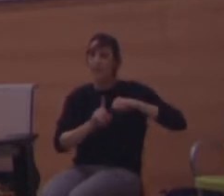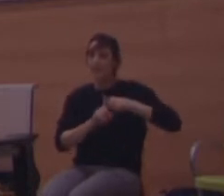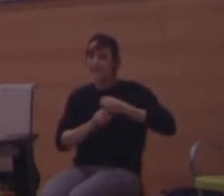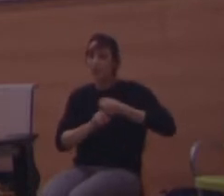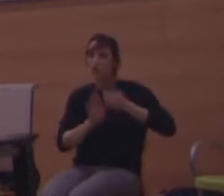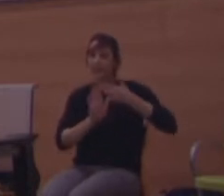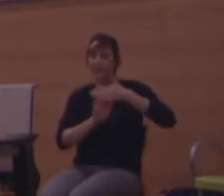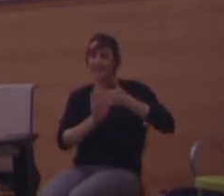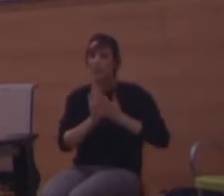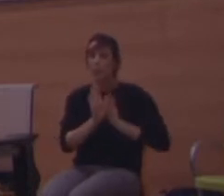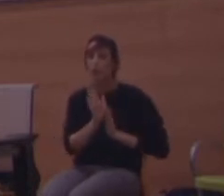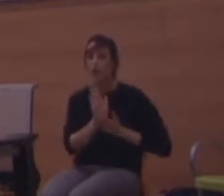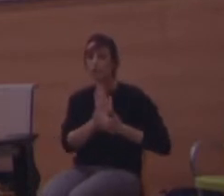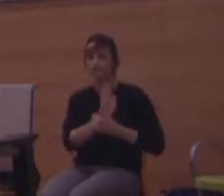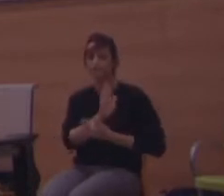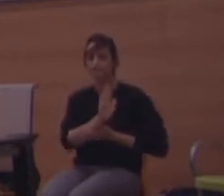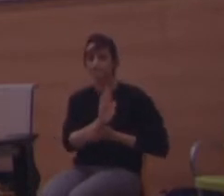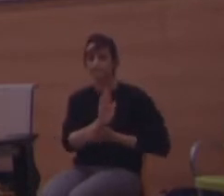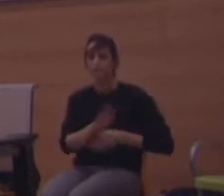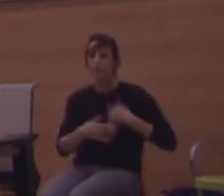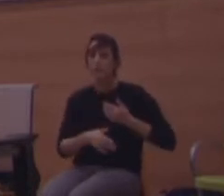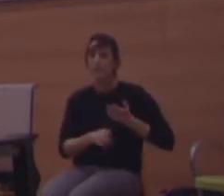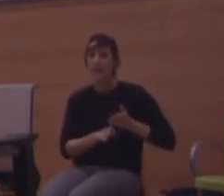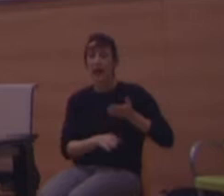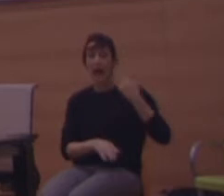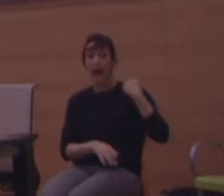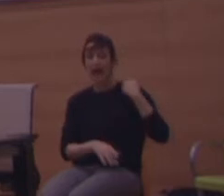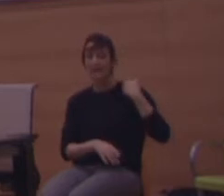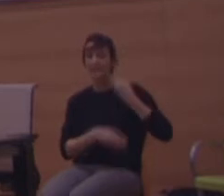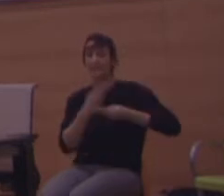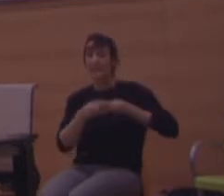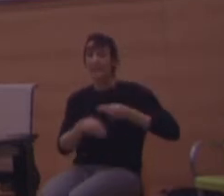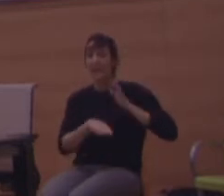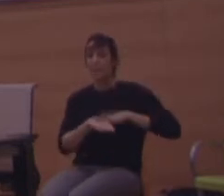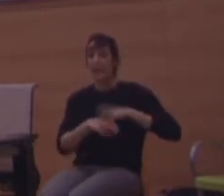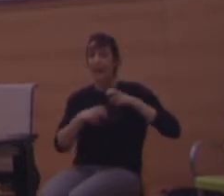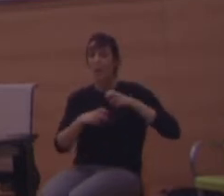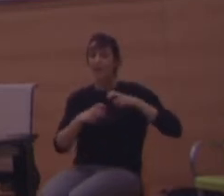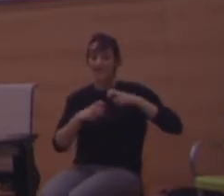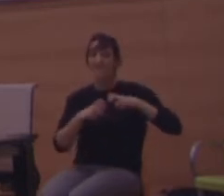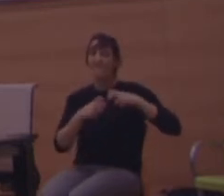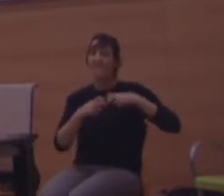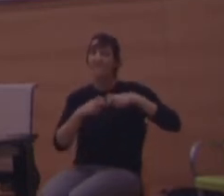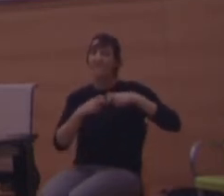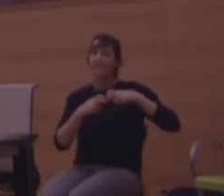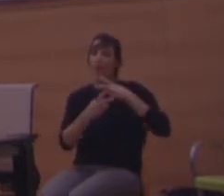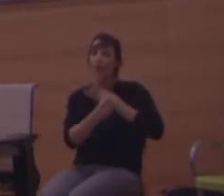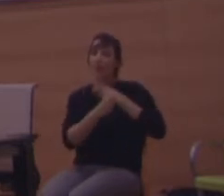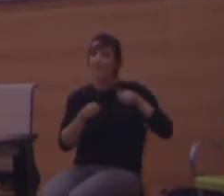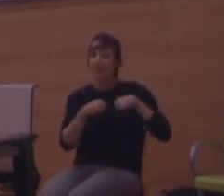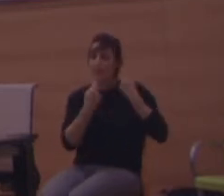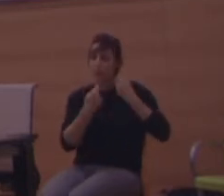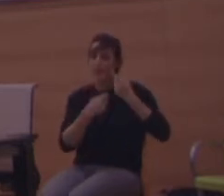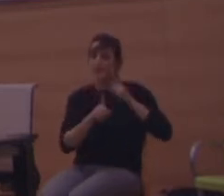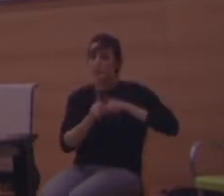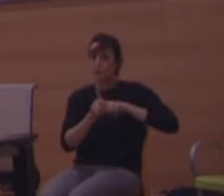presiones. Inicialmente se usaban para inmovilizar en caso de fracturas, pero ahora, bueno, se utilizan también en las descargas